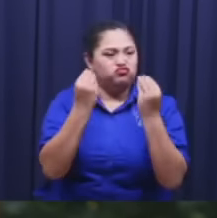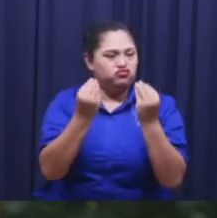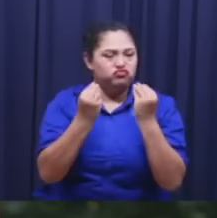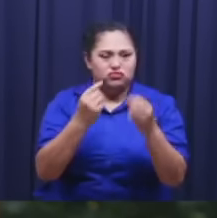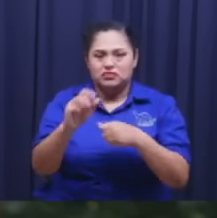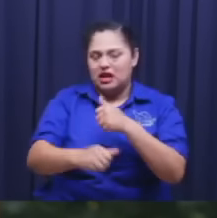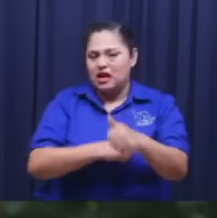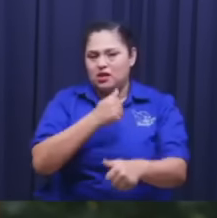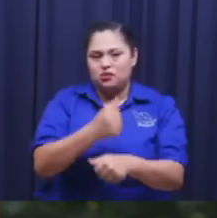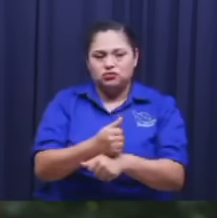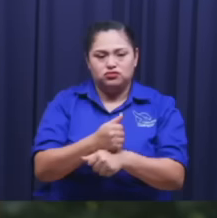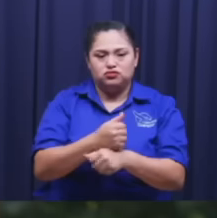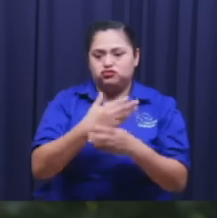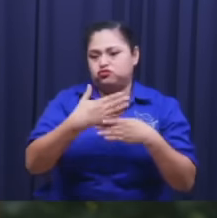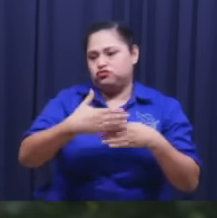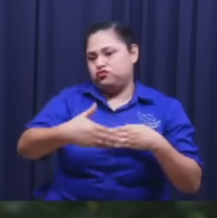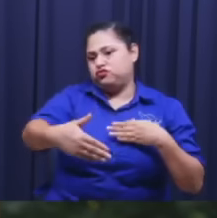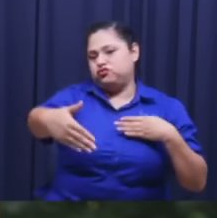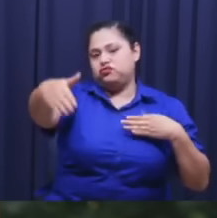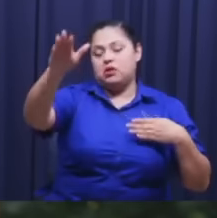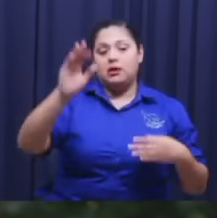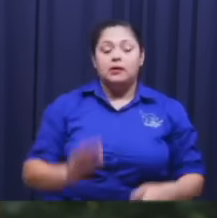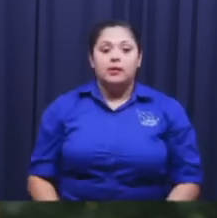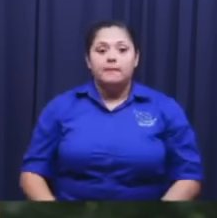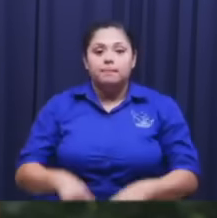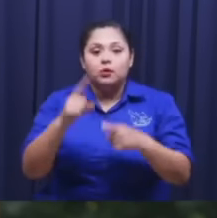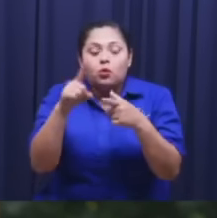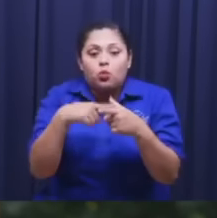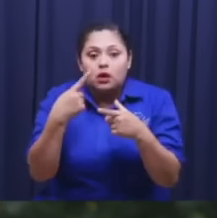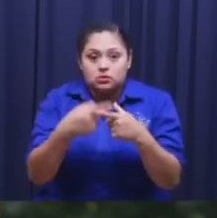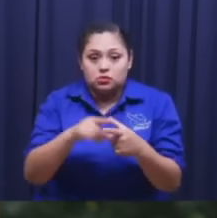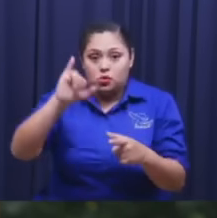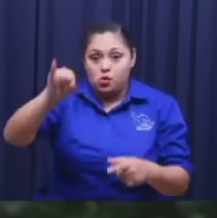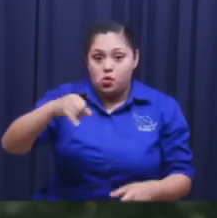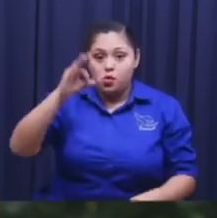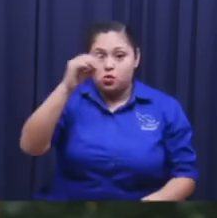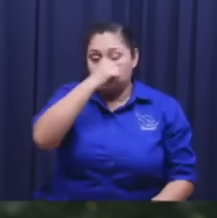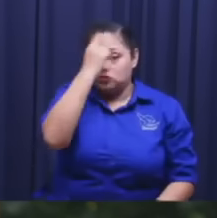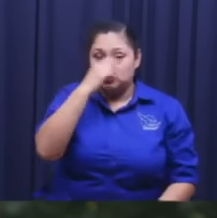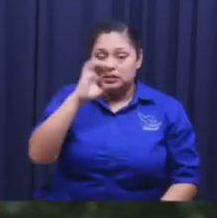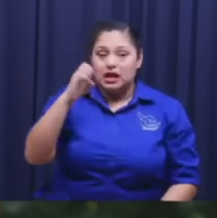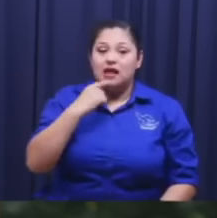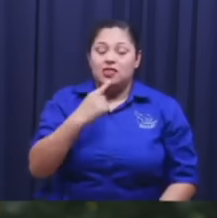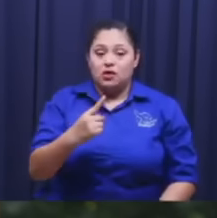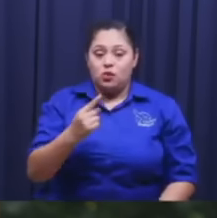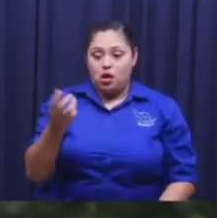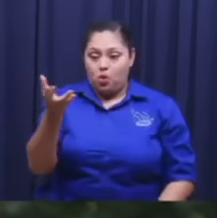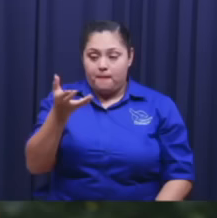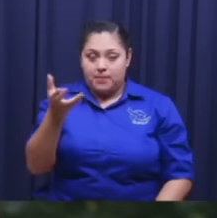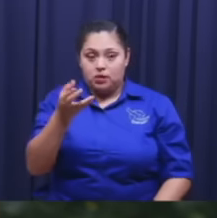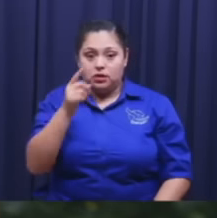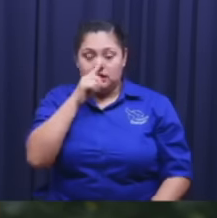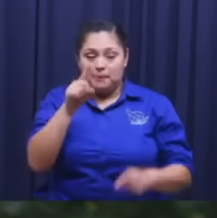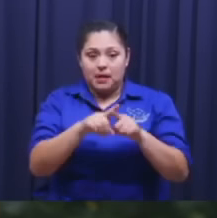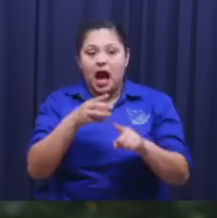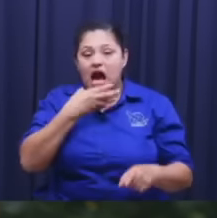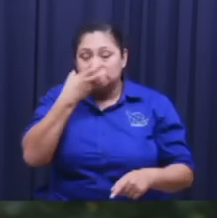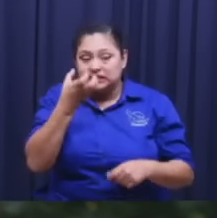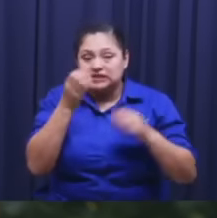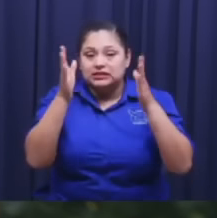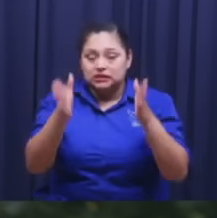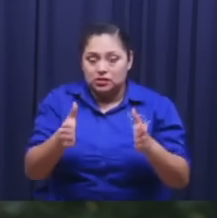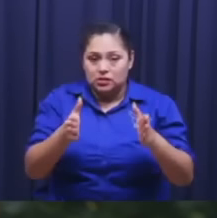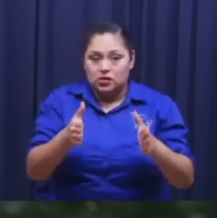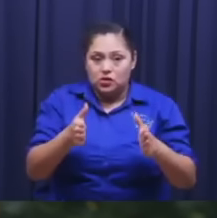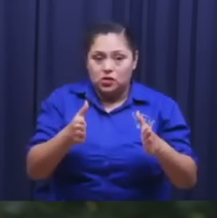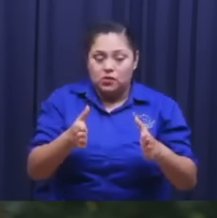Si solamente cuando él les dijo al copero y al panadero la interpretación de su